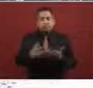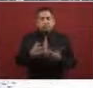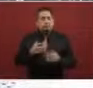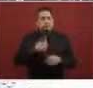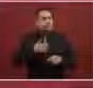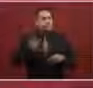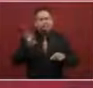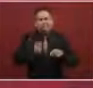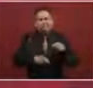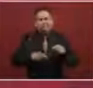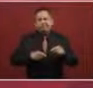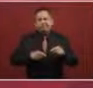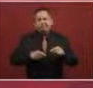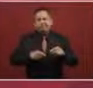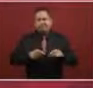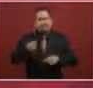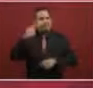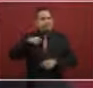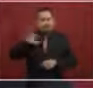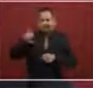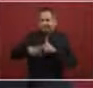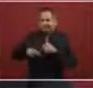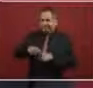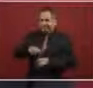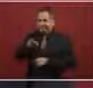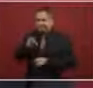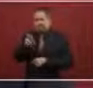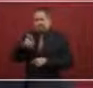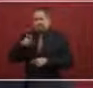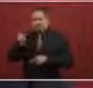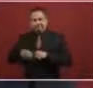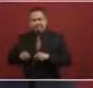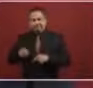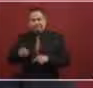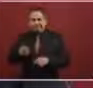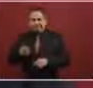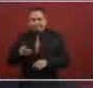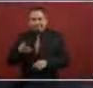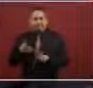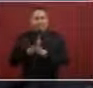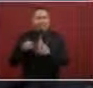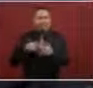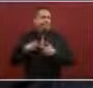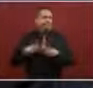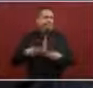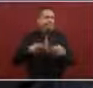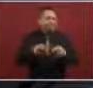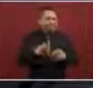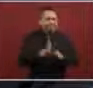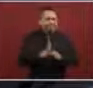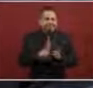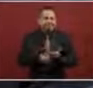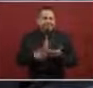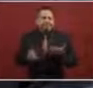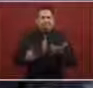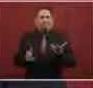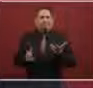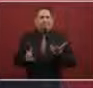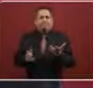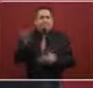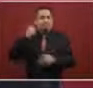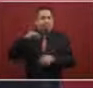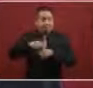destituyeron, nos desaforaron los conservadores, nos robaron la